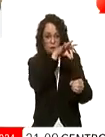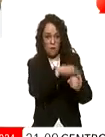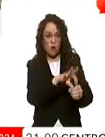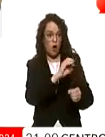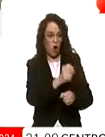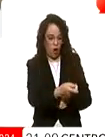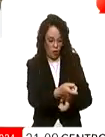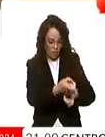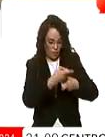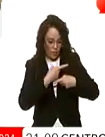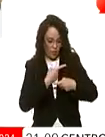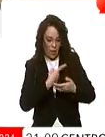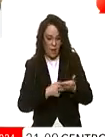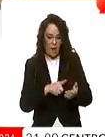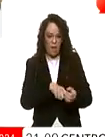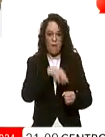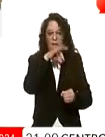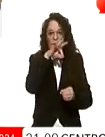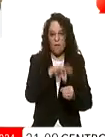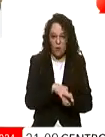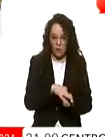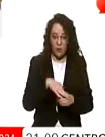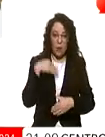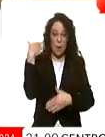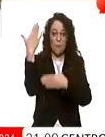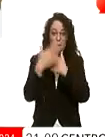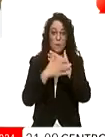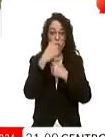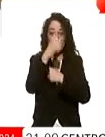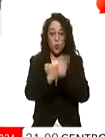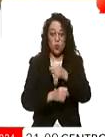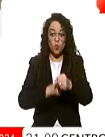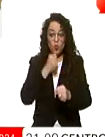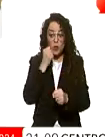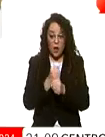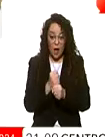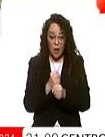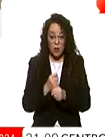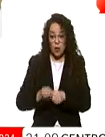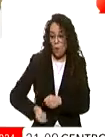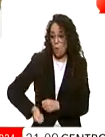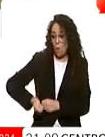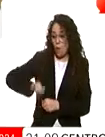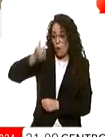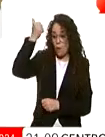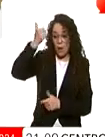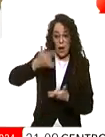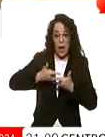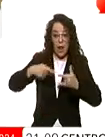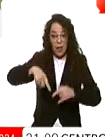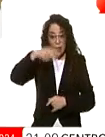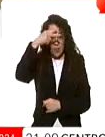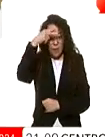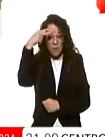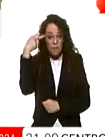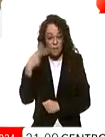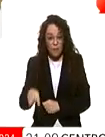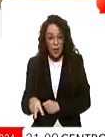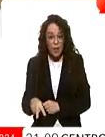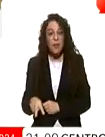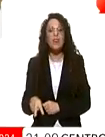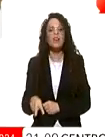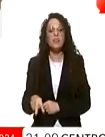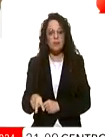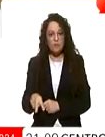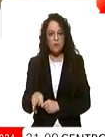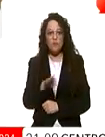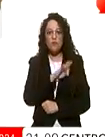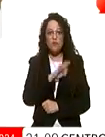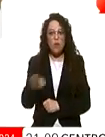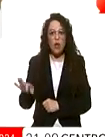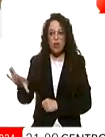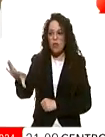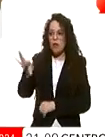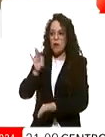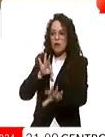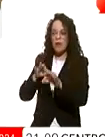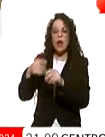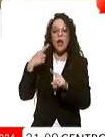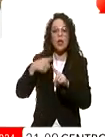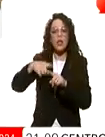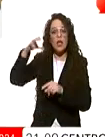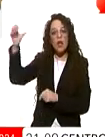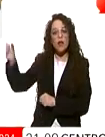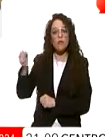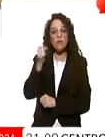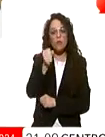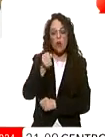que el próximo año vamos a poder elegir por primera vez en nuestra historia a todos los jueces, magistrados y ministros